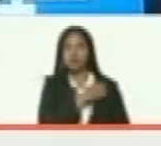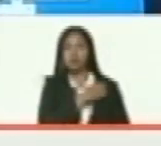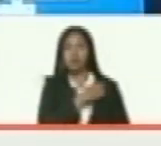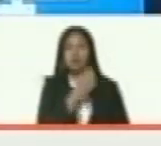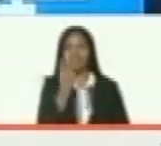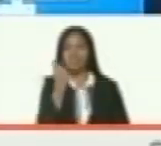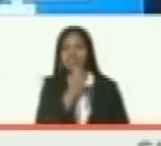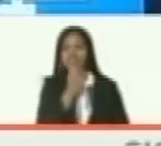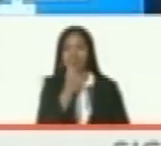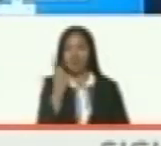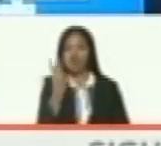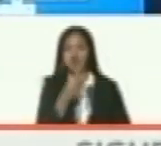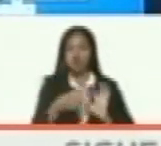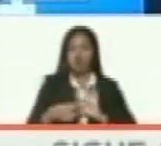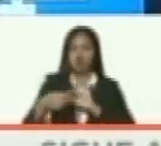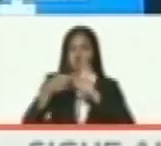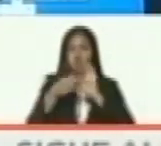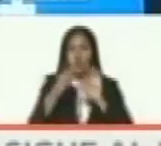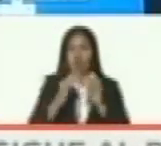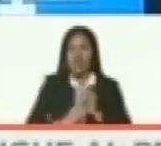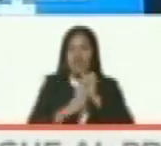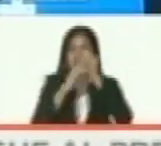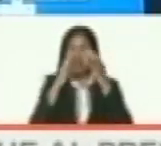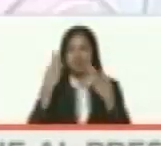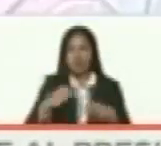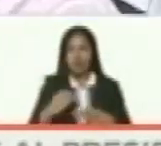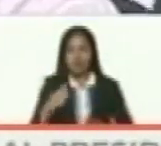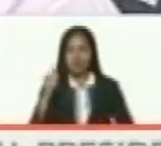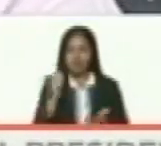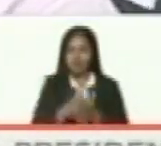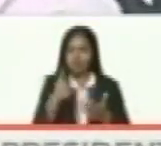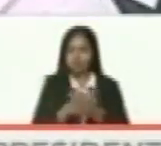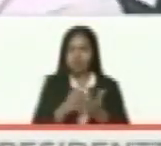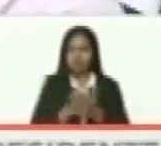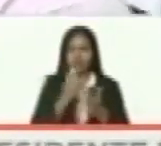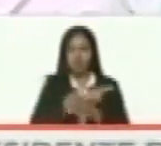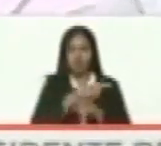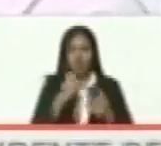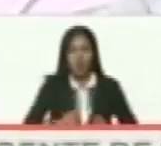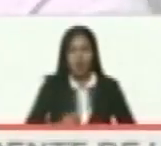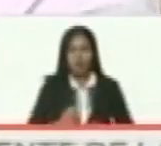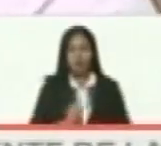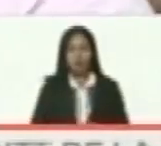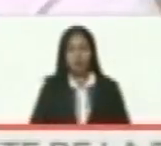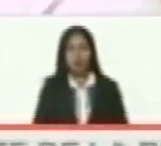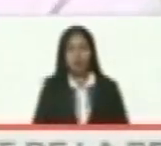Alejandro Terán, son los líderes de verdad, de madera cierta. Líderes.